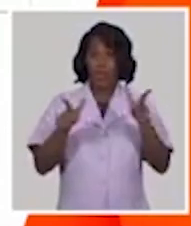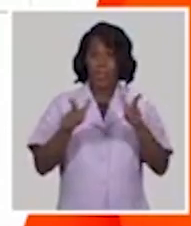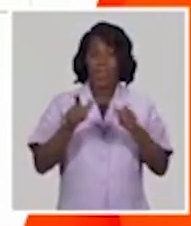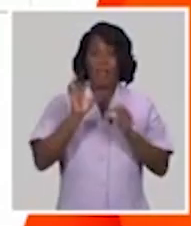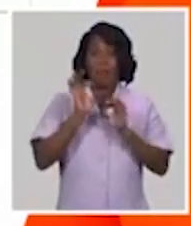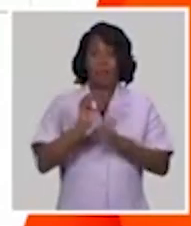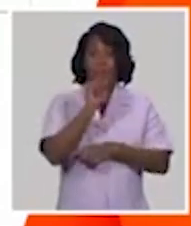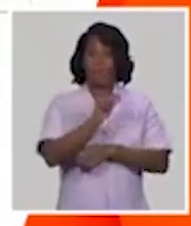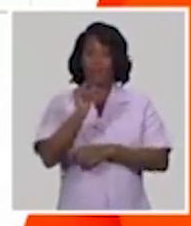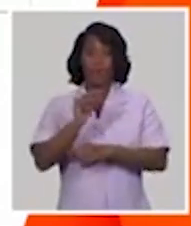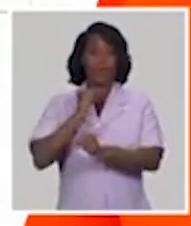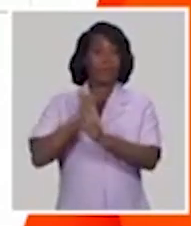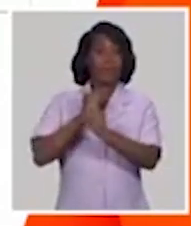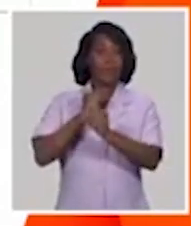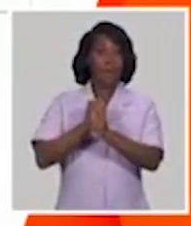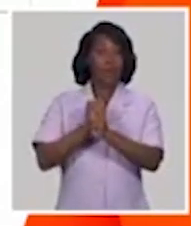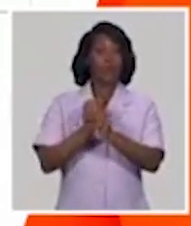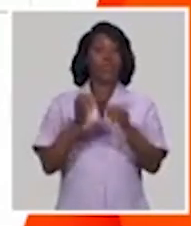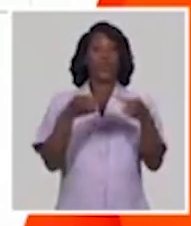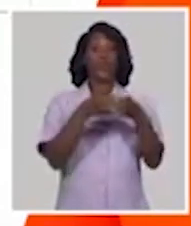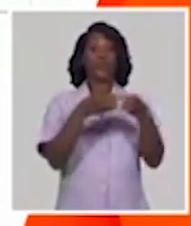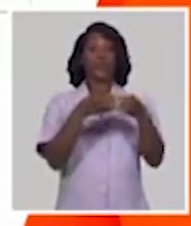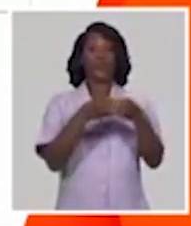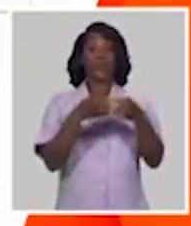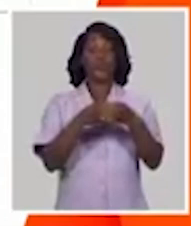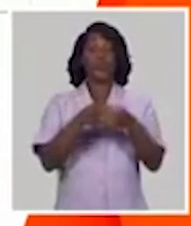566.370, se encuentran laborando a distancia